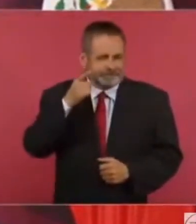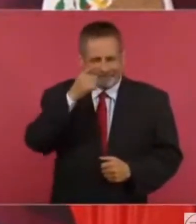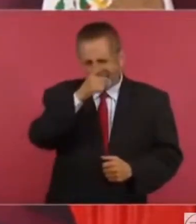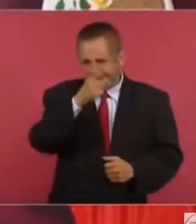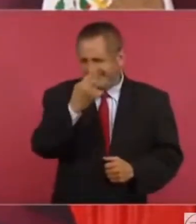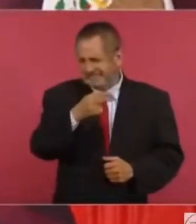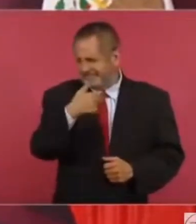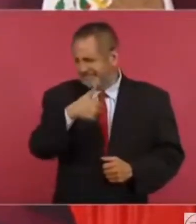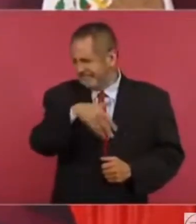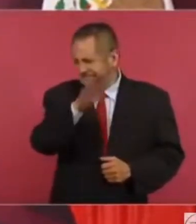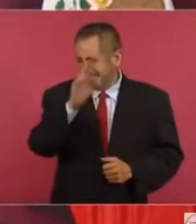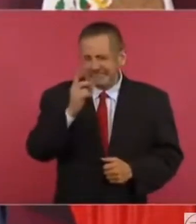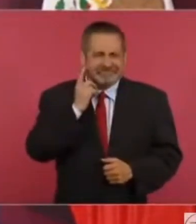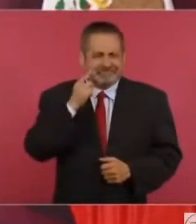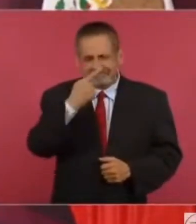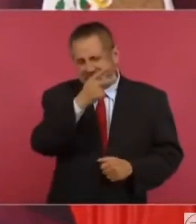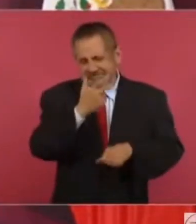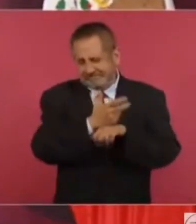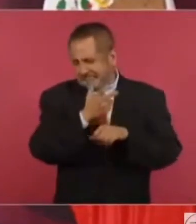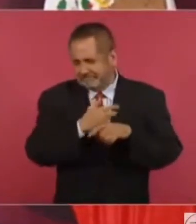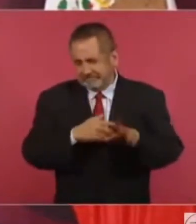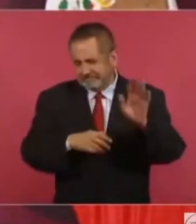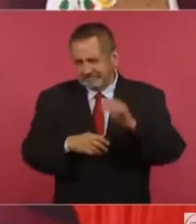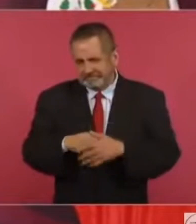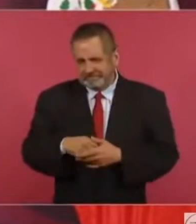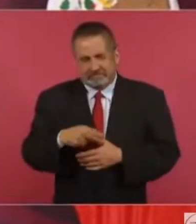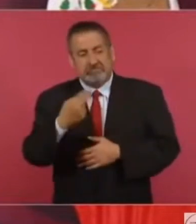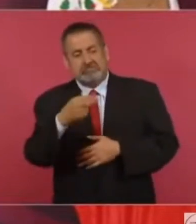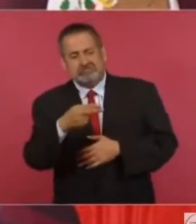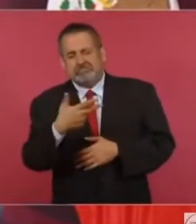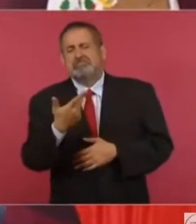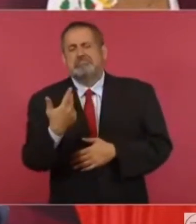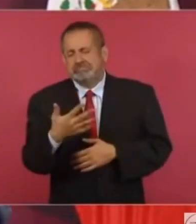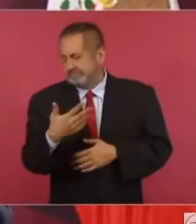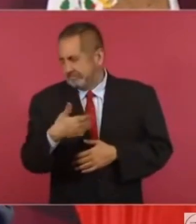no voy a mencionar su nombre porque no tiene caso,